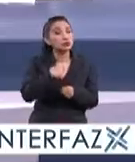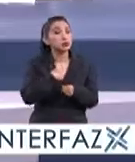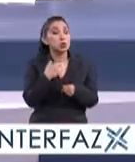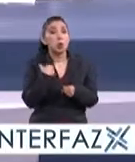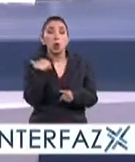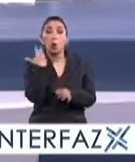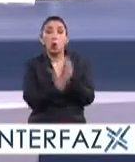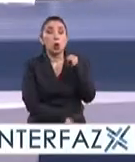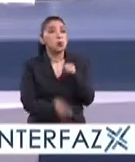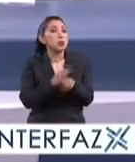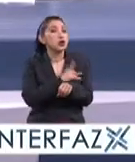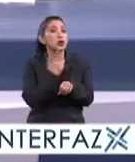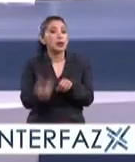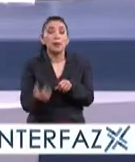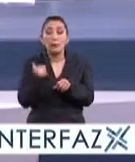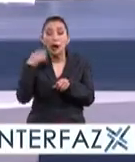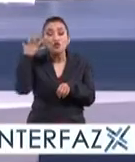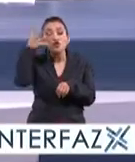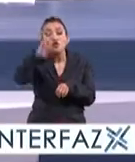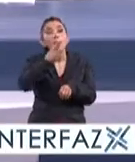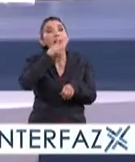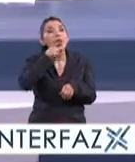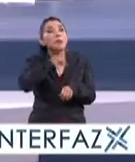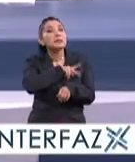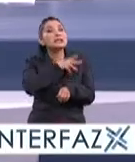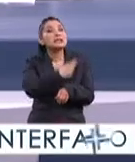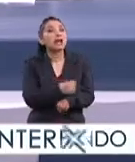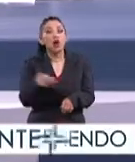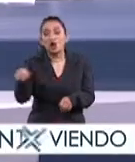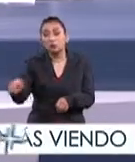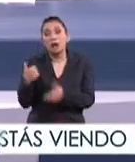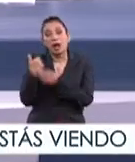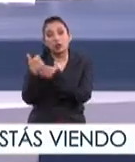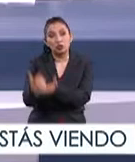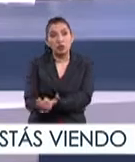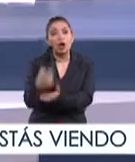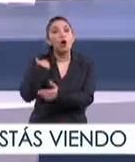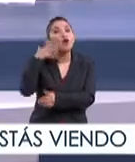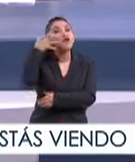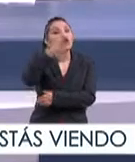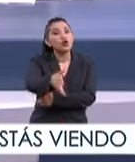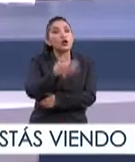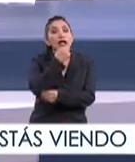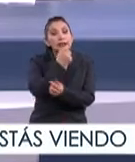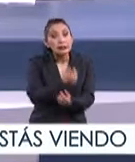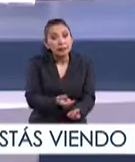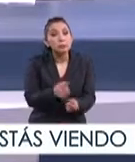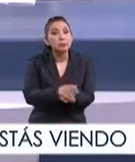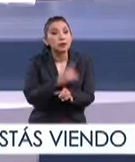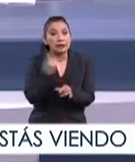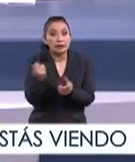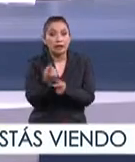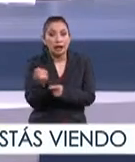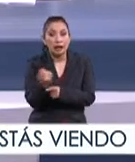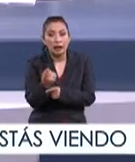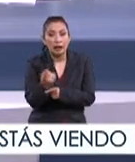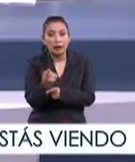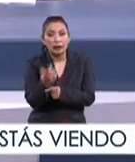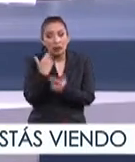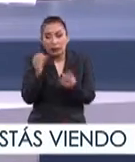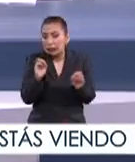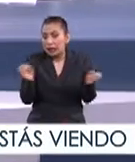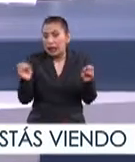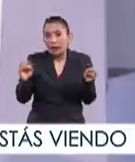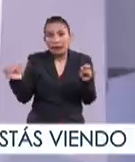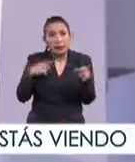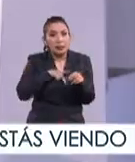he huido para dar un futuro mejor a mis hijos, o un futuro digno, porque ahora no